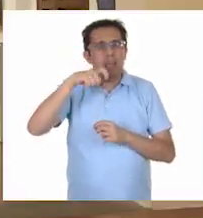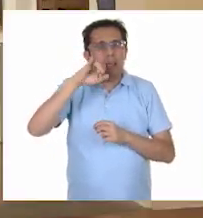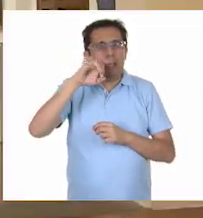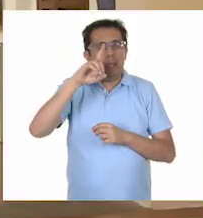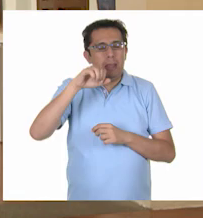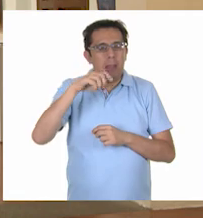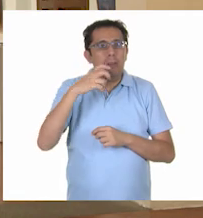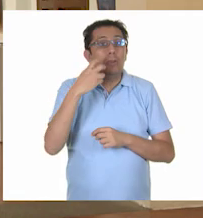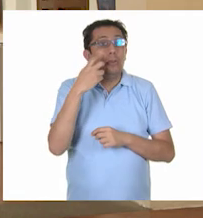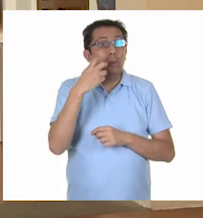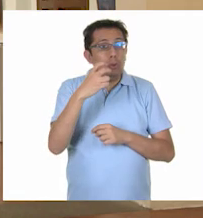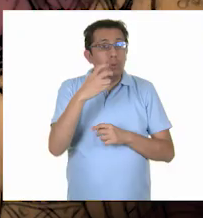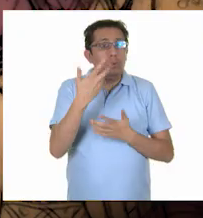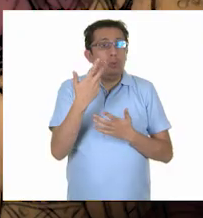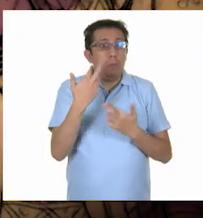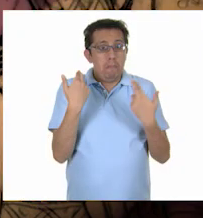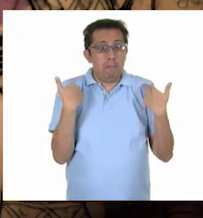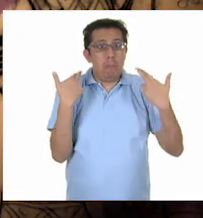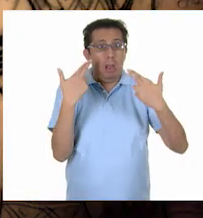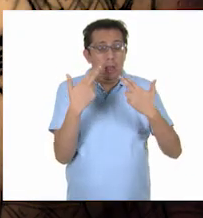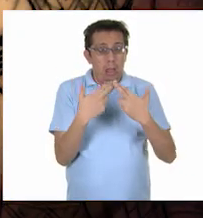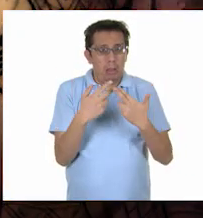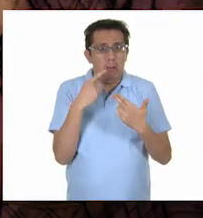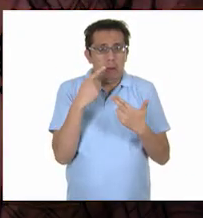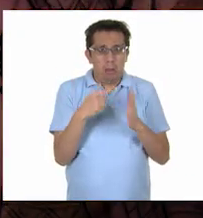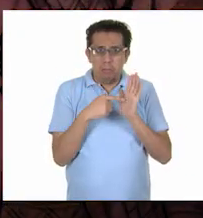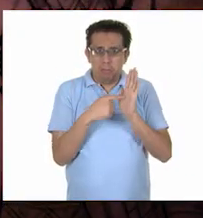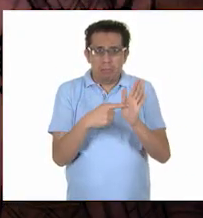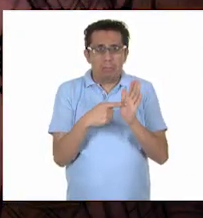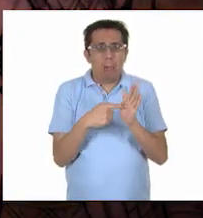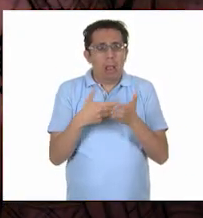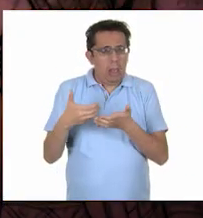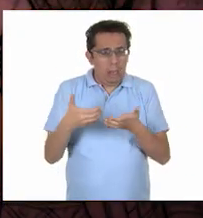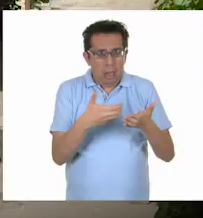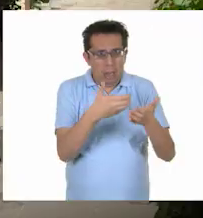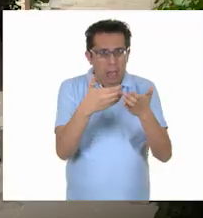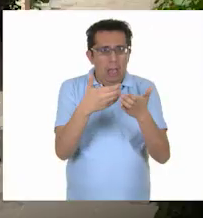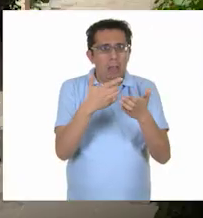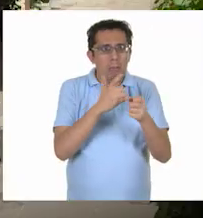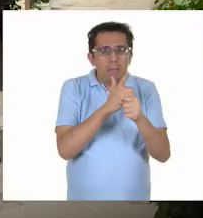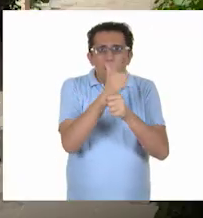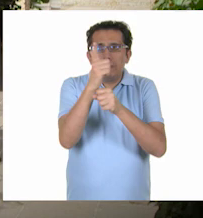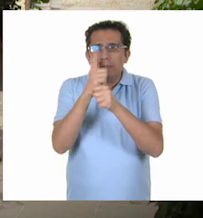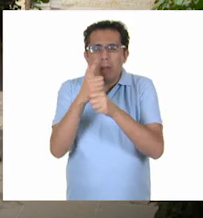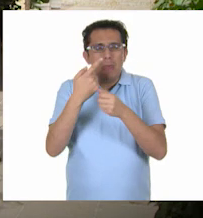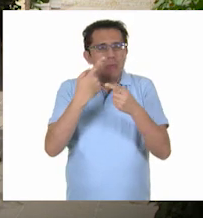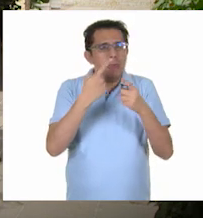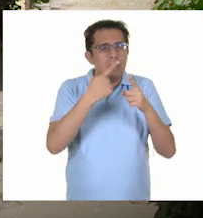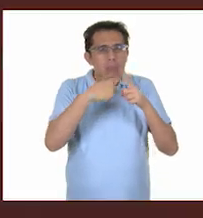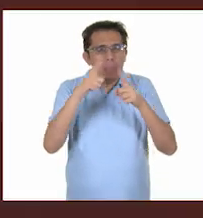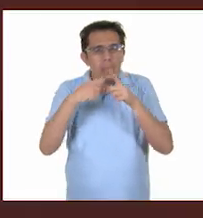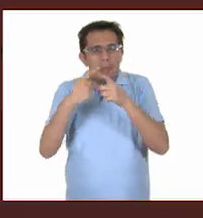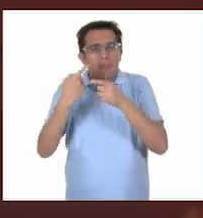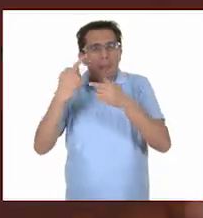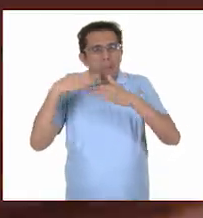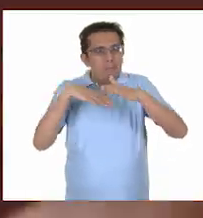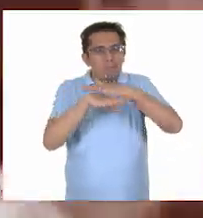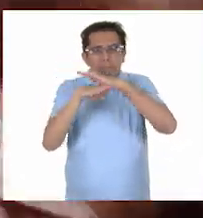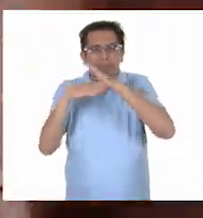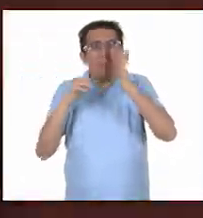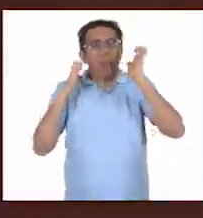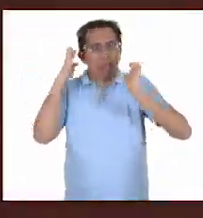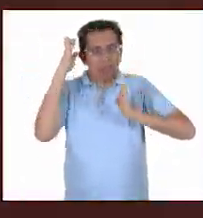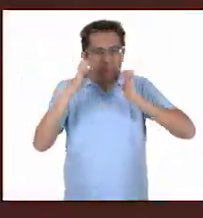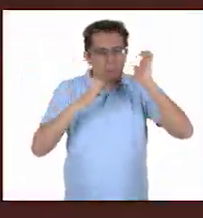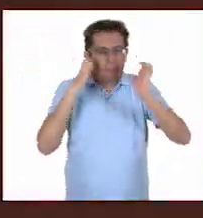mexicana. Su presencia es clara en estos caminos y estas calles, en las galerías y en todo lo que haya estado en contacto con